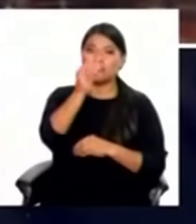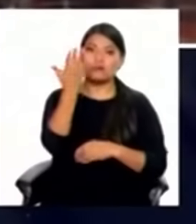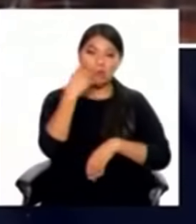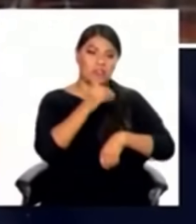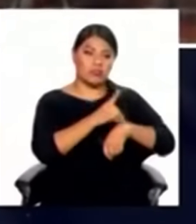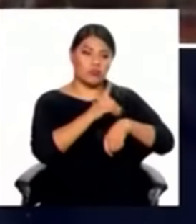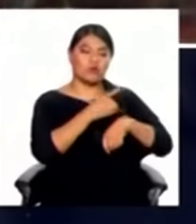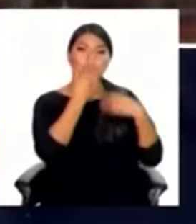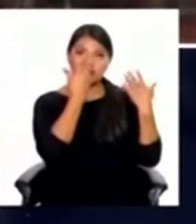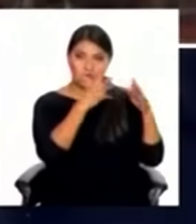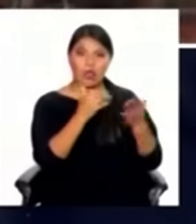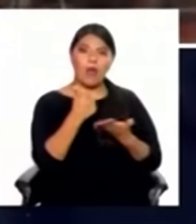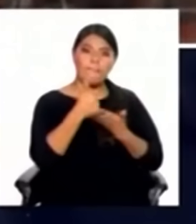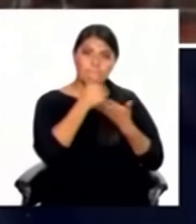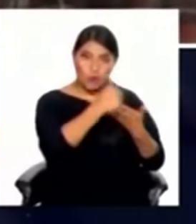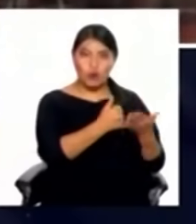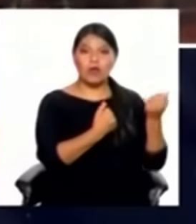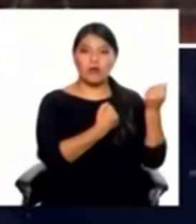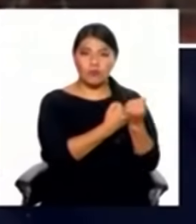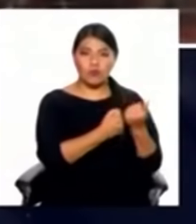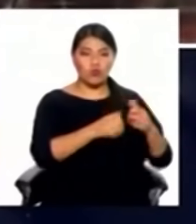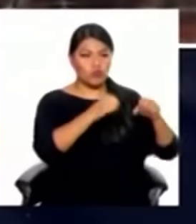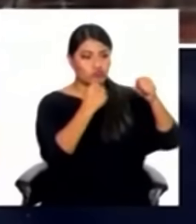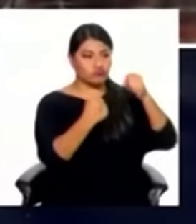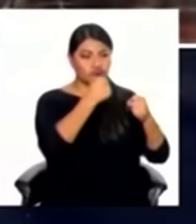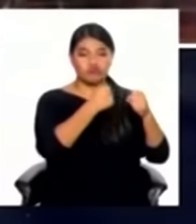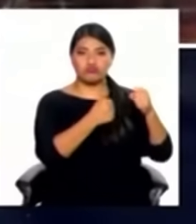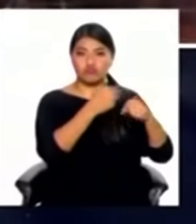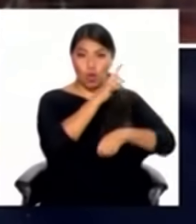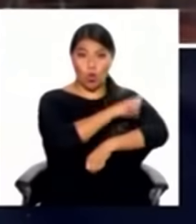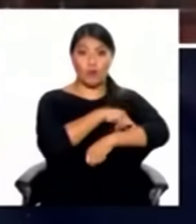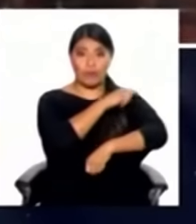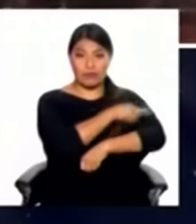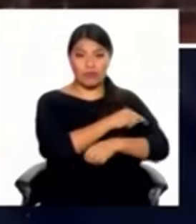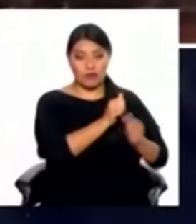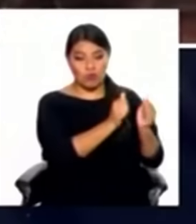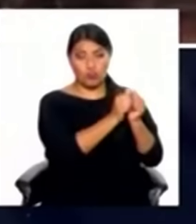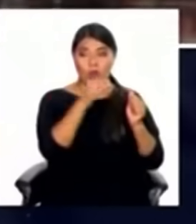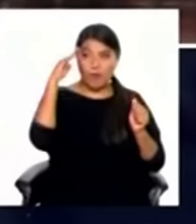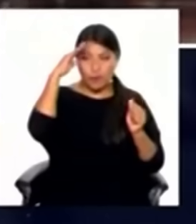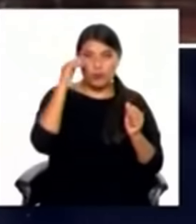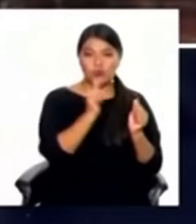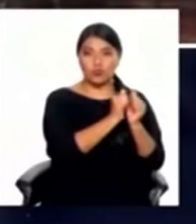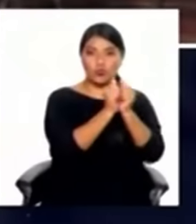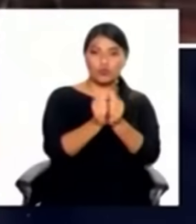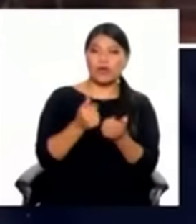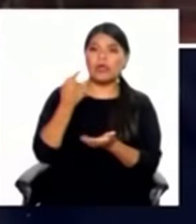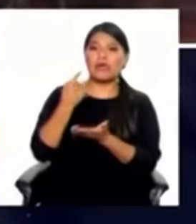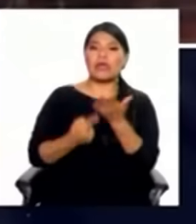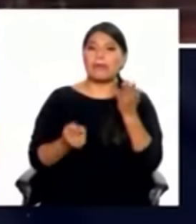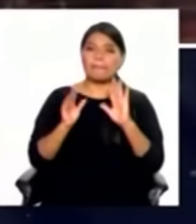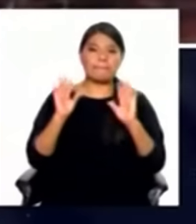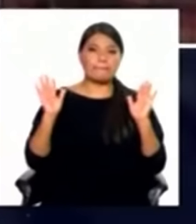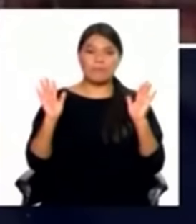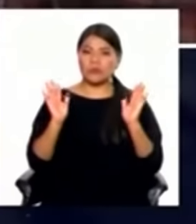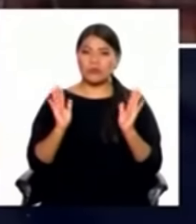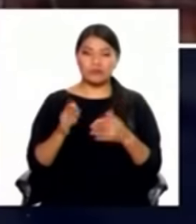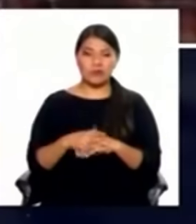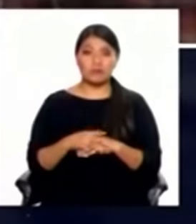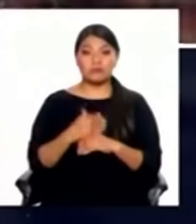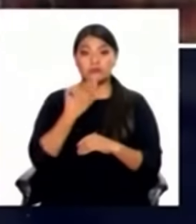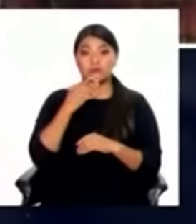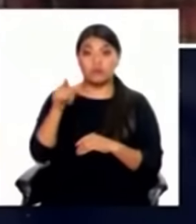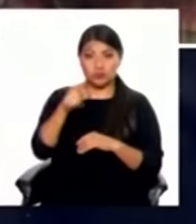le hemos apoyado con la ambulancia para su traslado. Ha ido acompañada con un efectivo policial de la comisaría. Uh-huh. Tendría que tal